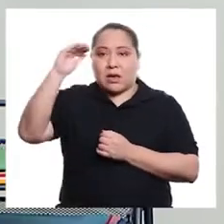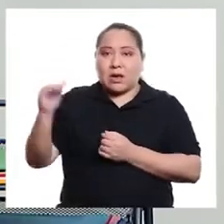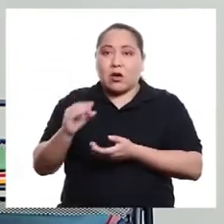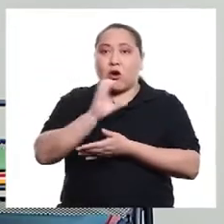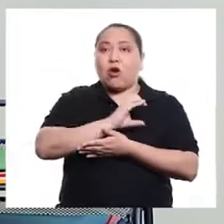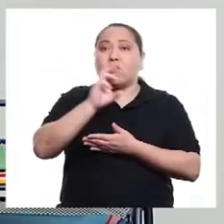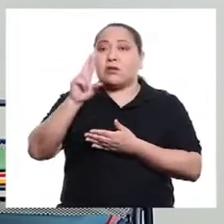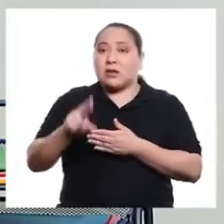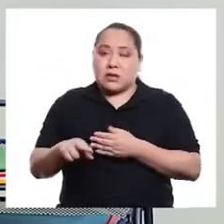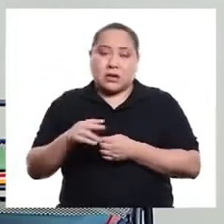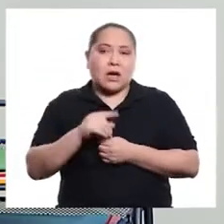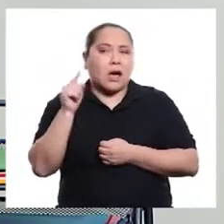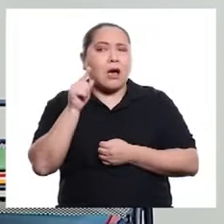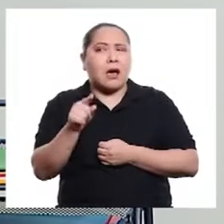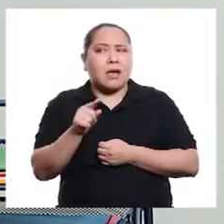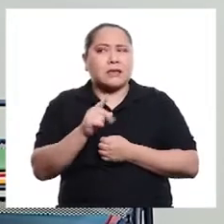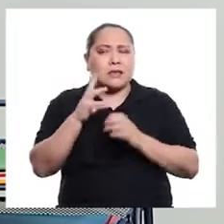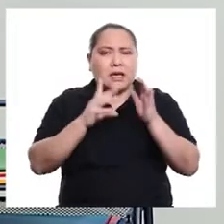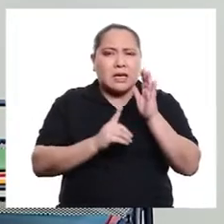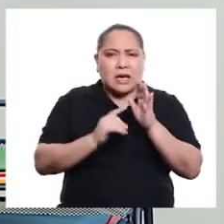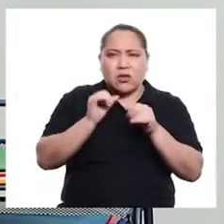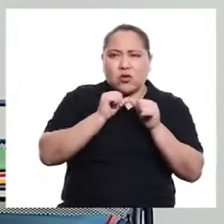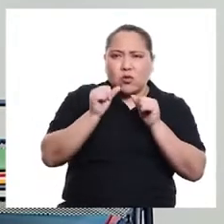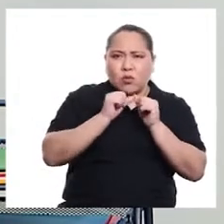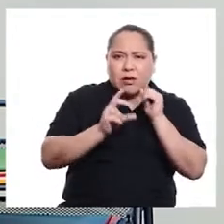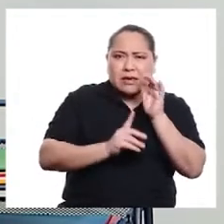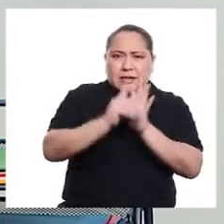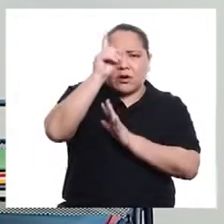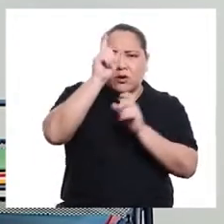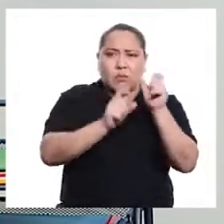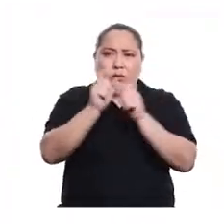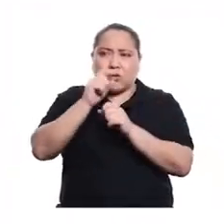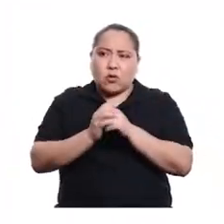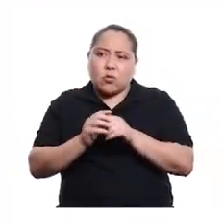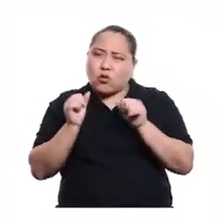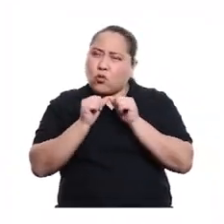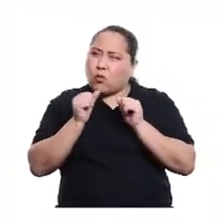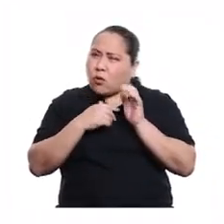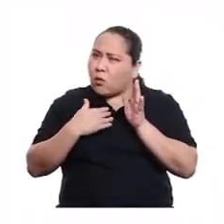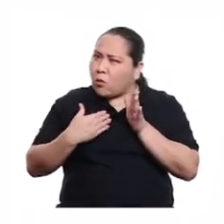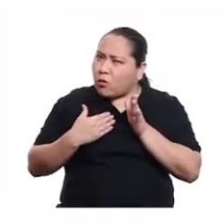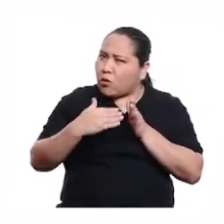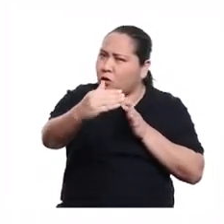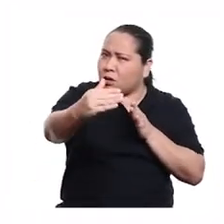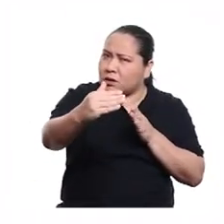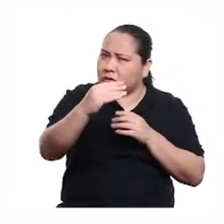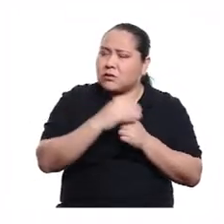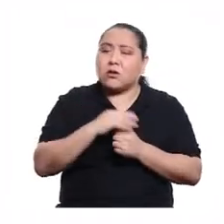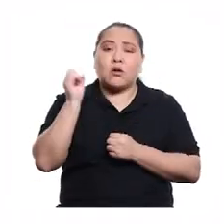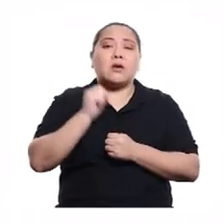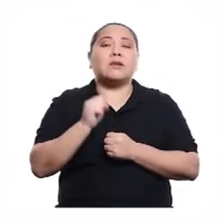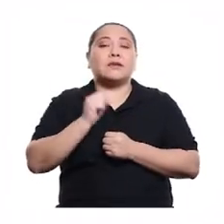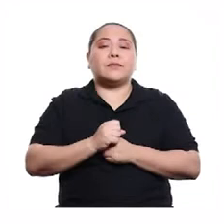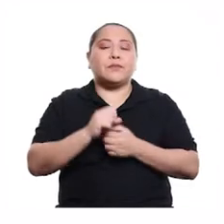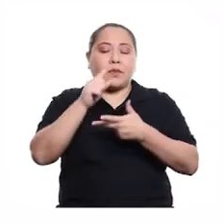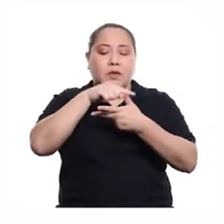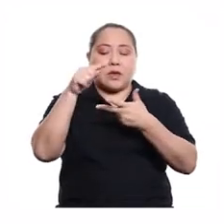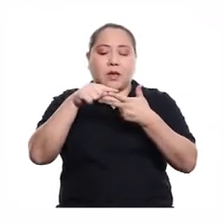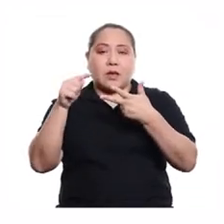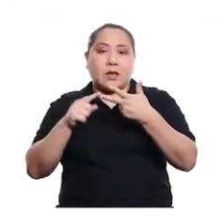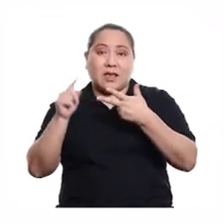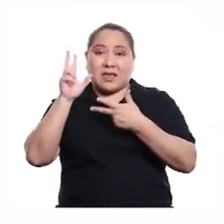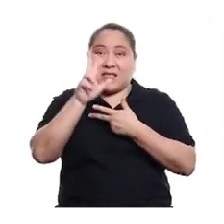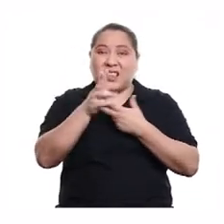Entonces, ¿este Índice de Desarrollo Humano mide el progreso a largo plazo? Sí, y lo hace a través de tres